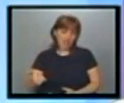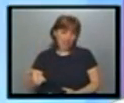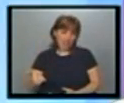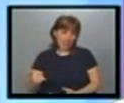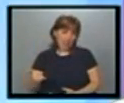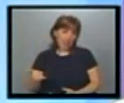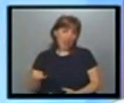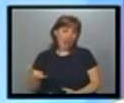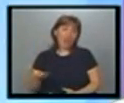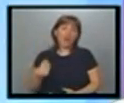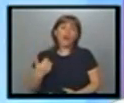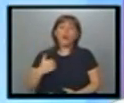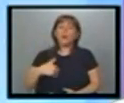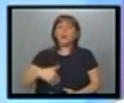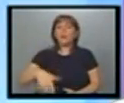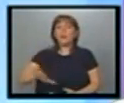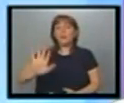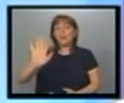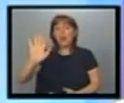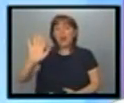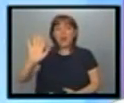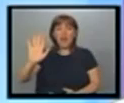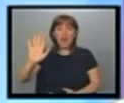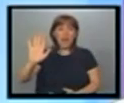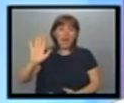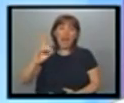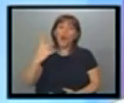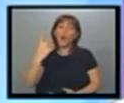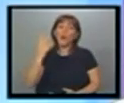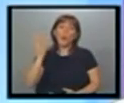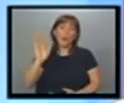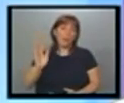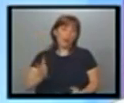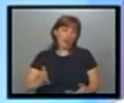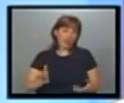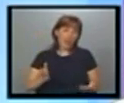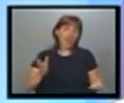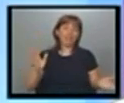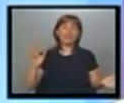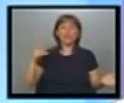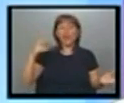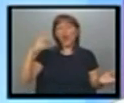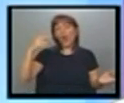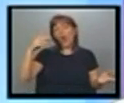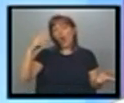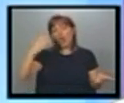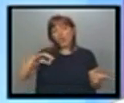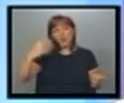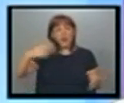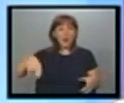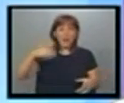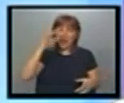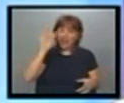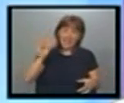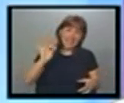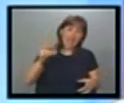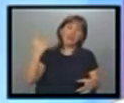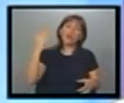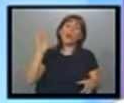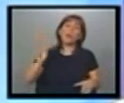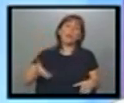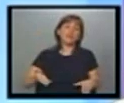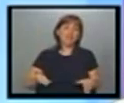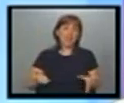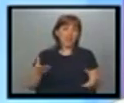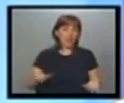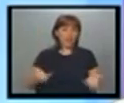llegar hacia fin de año, último trimestre del año, en el 1% de inflación. Va a haber caída del consumo. Entonces, el tema es, sí,